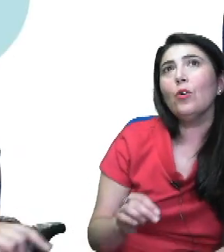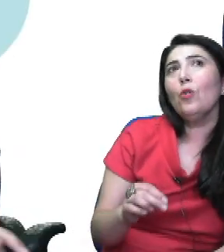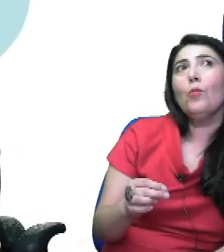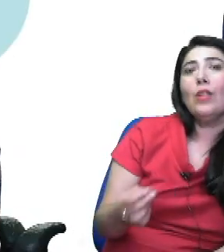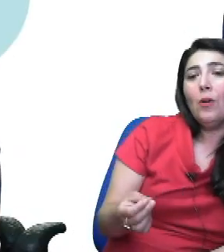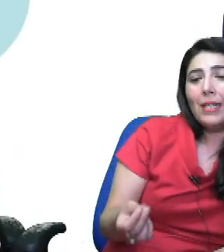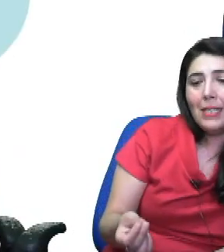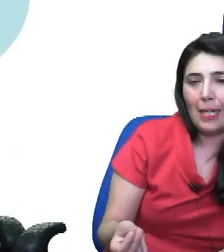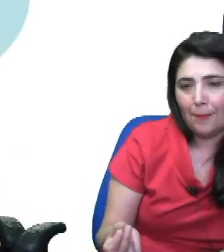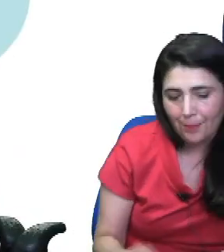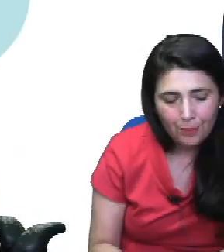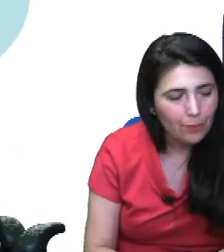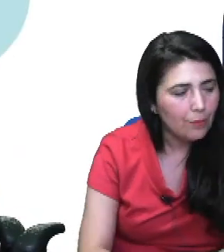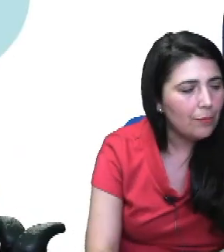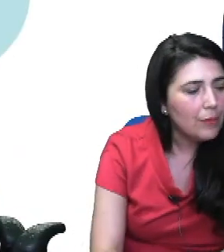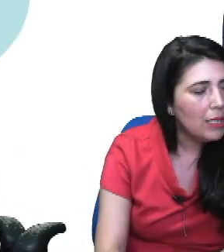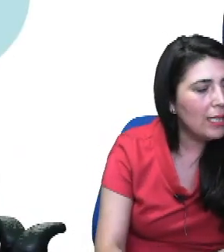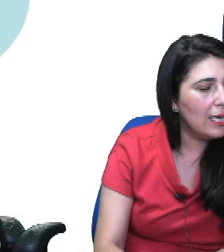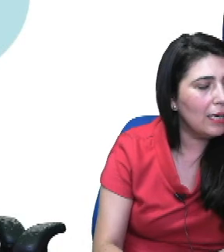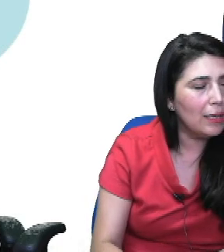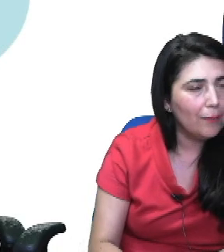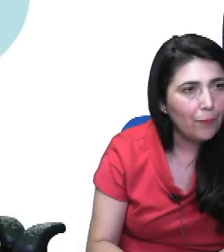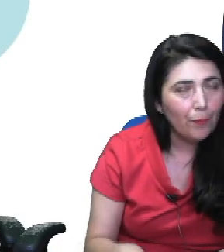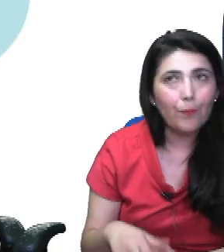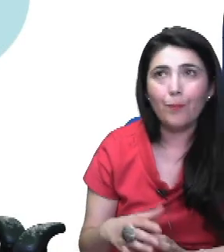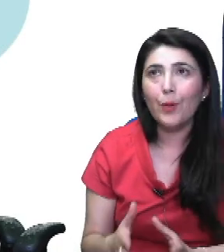qué contar con un modelo para Chile?